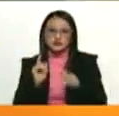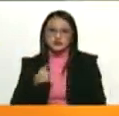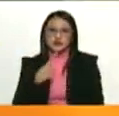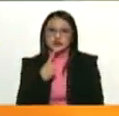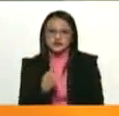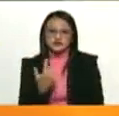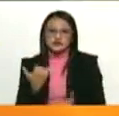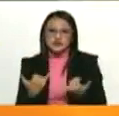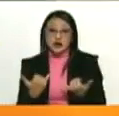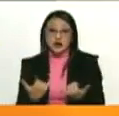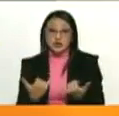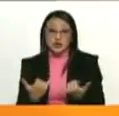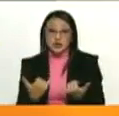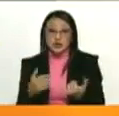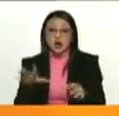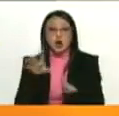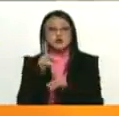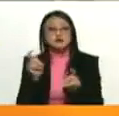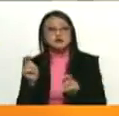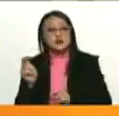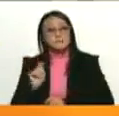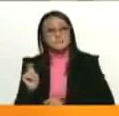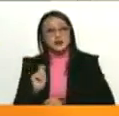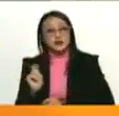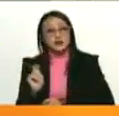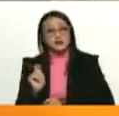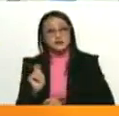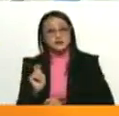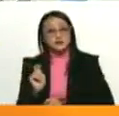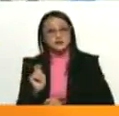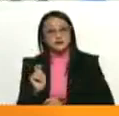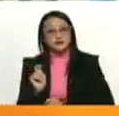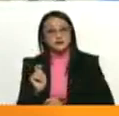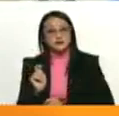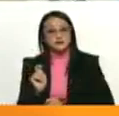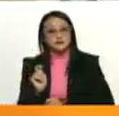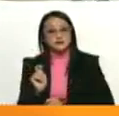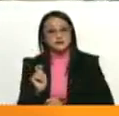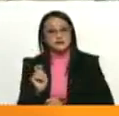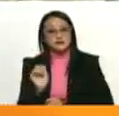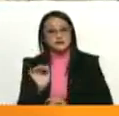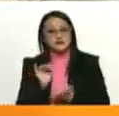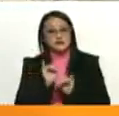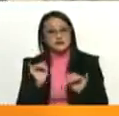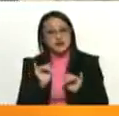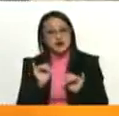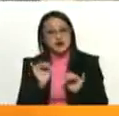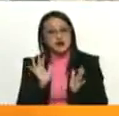este tiempo, 11 meses ya de haberse, digamos,